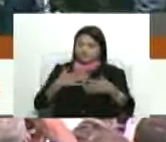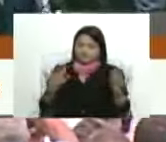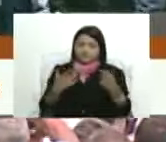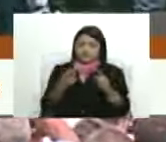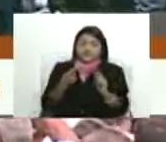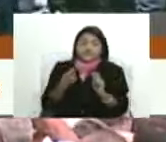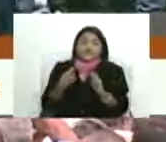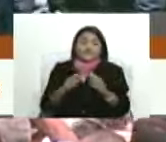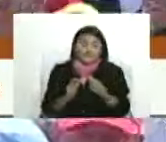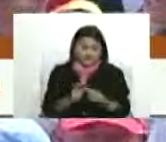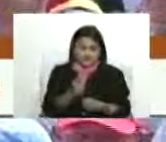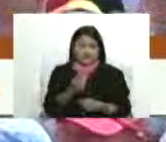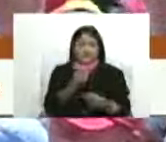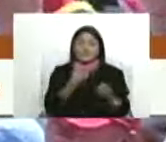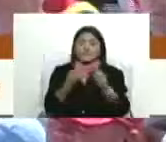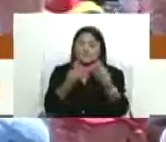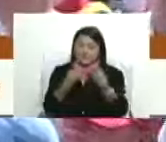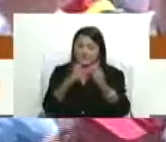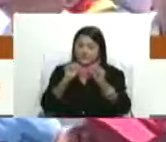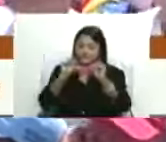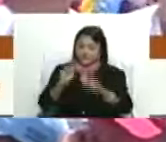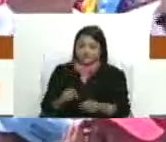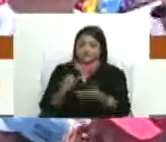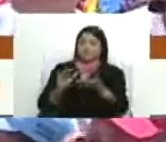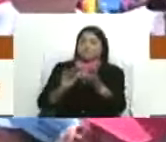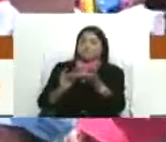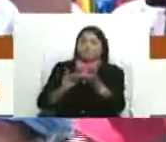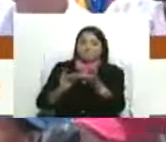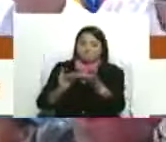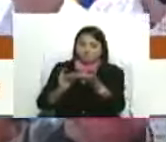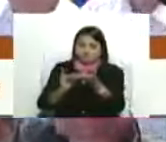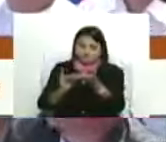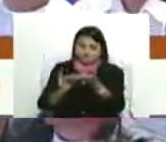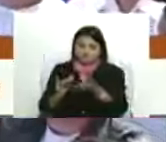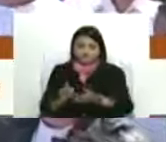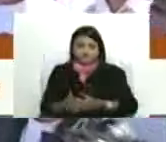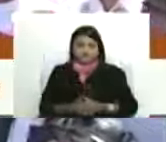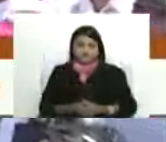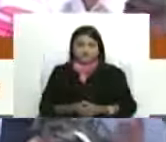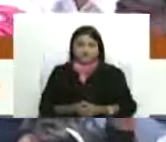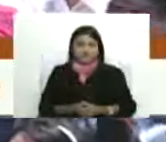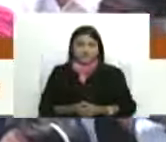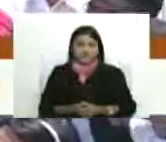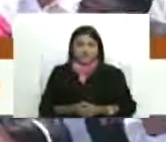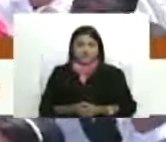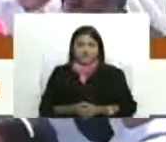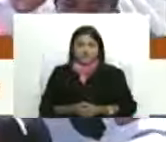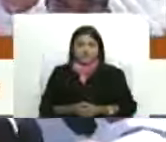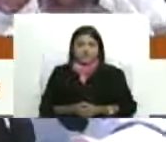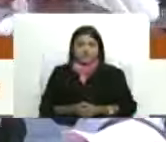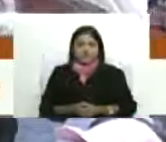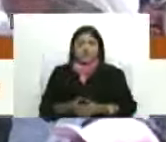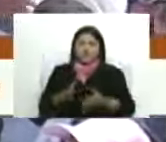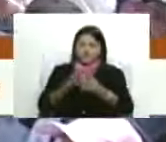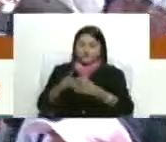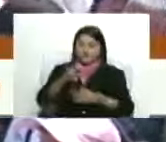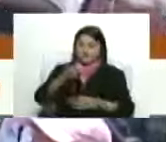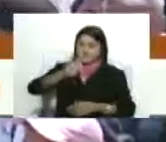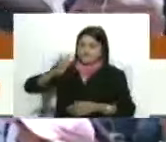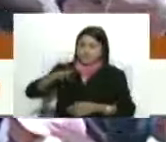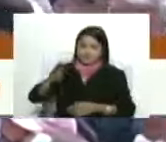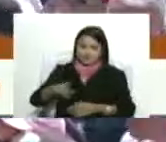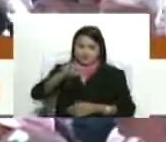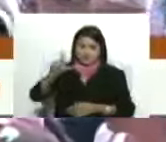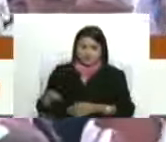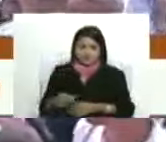diálogo el que se imponga para resolver la controversia sobre la que